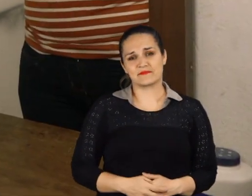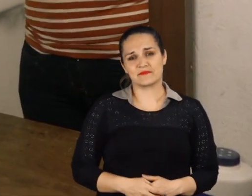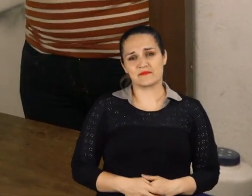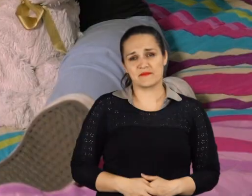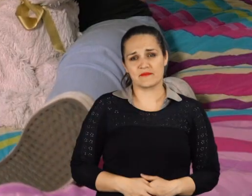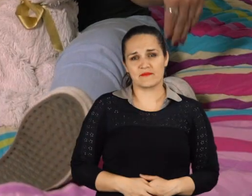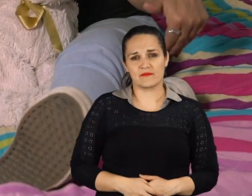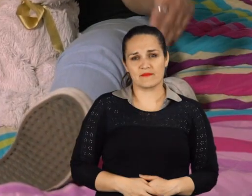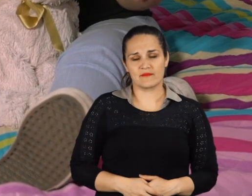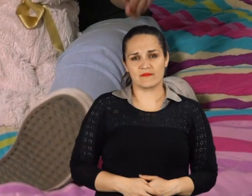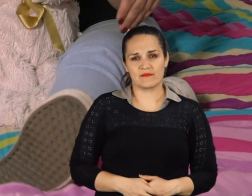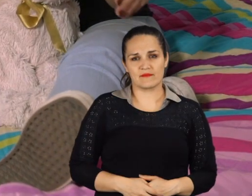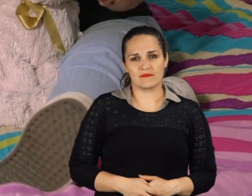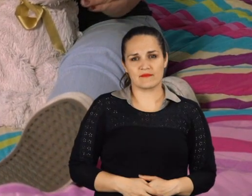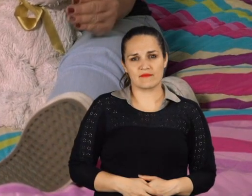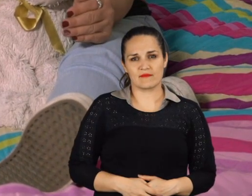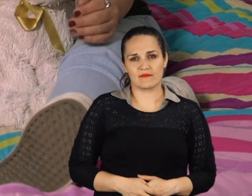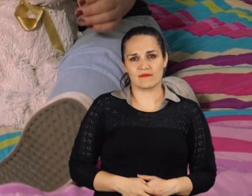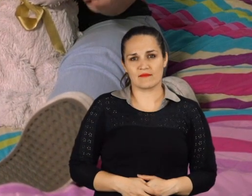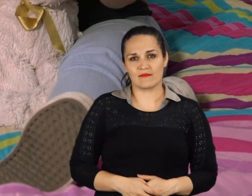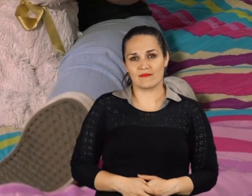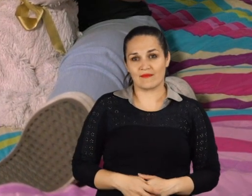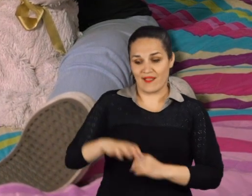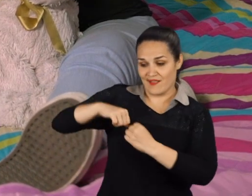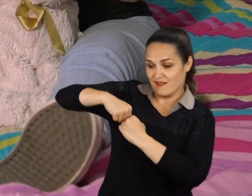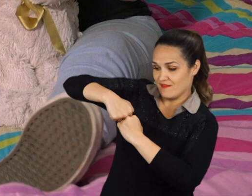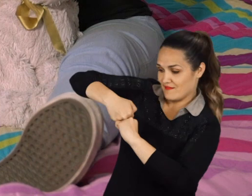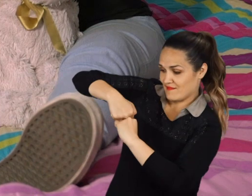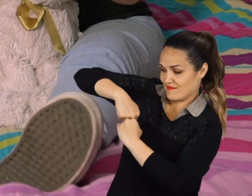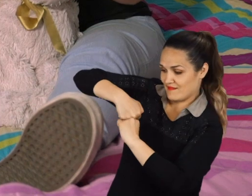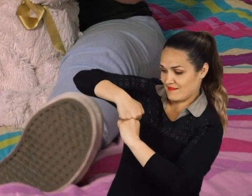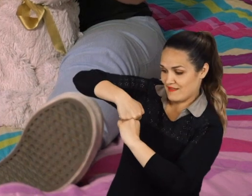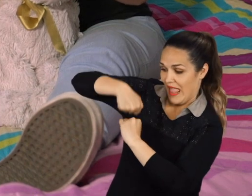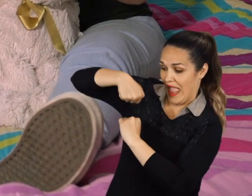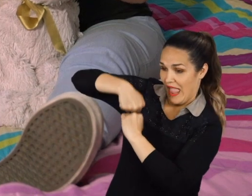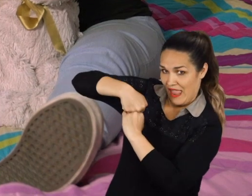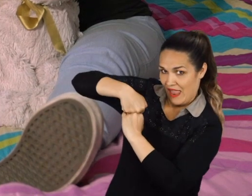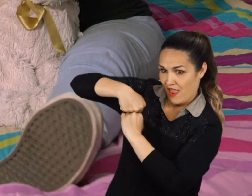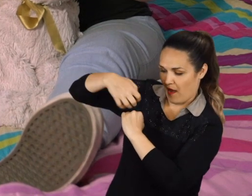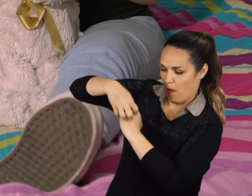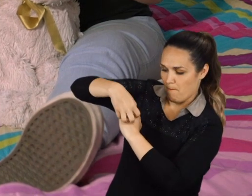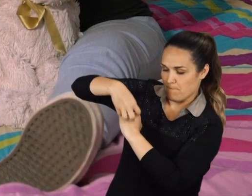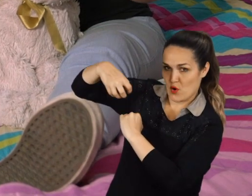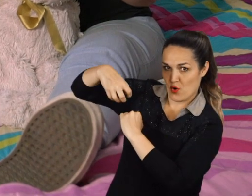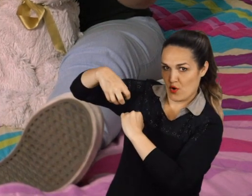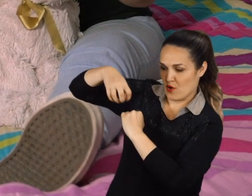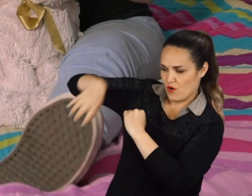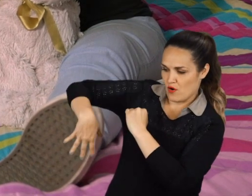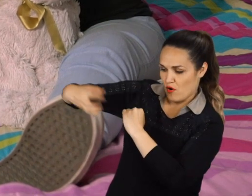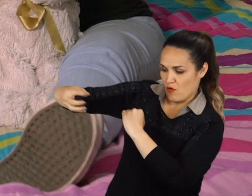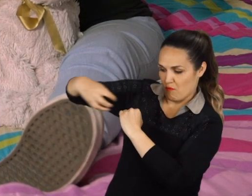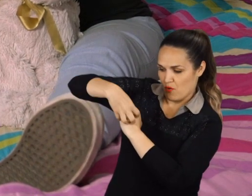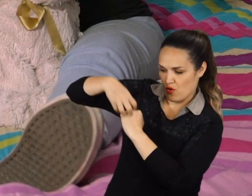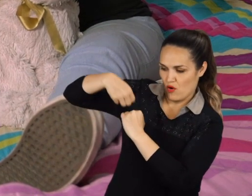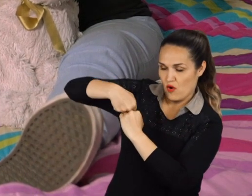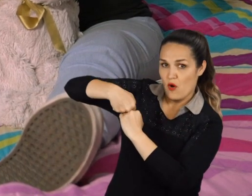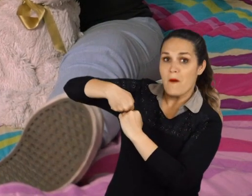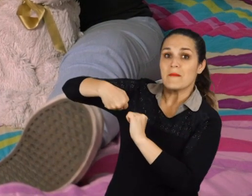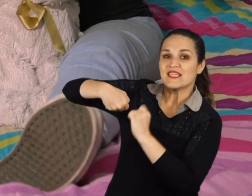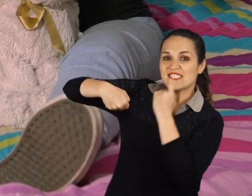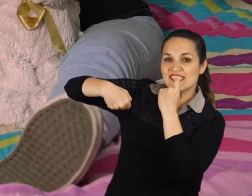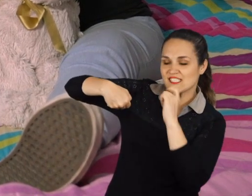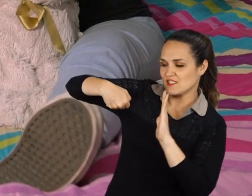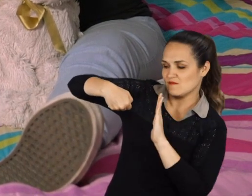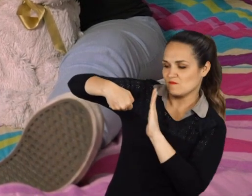La platinita que le colocaron al lado, esos tornillitos se salieron y ella también se logró bajar. La cabecita